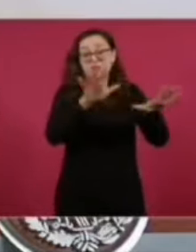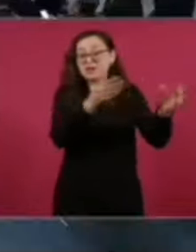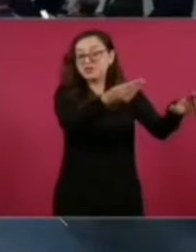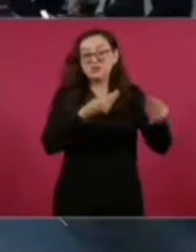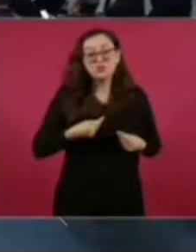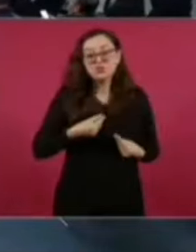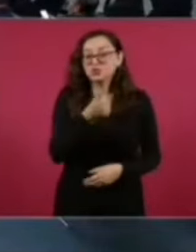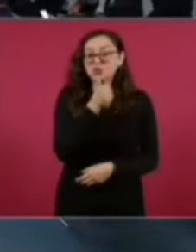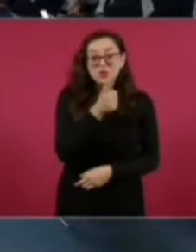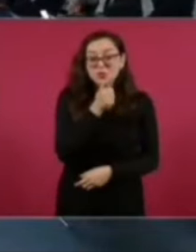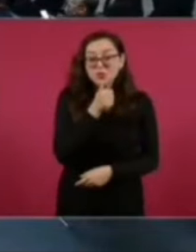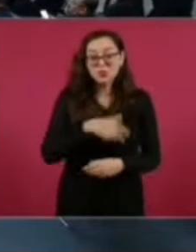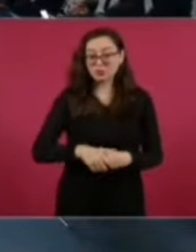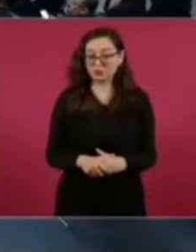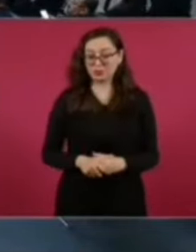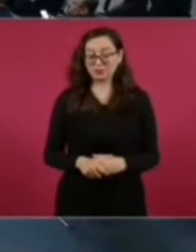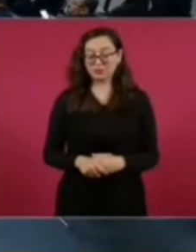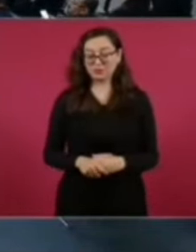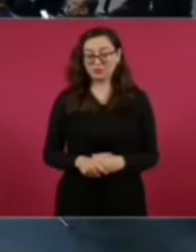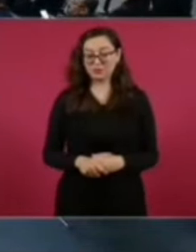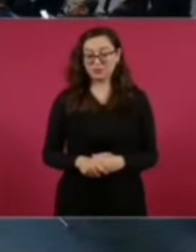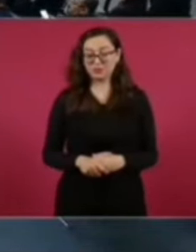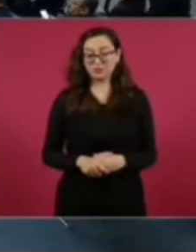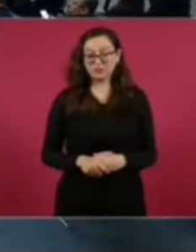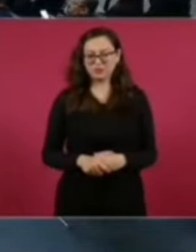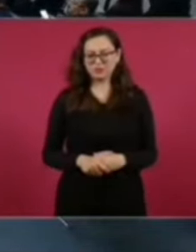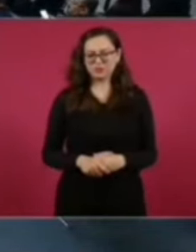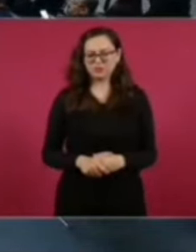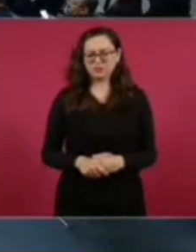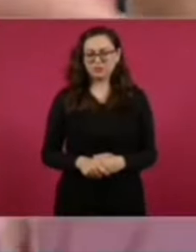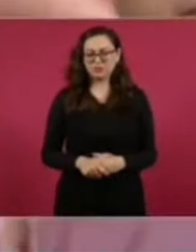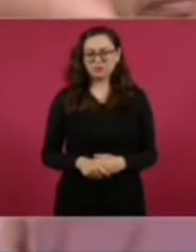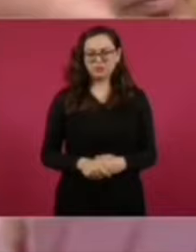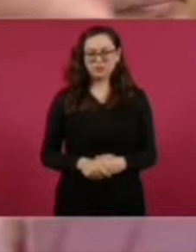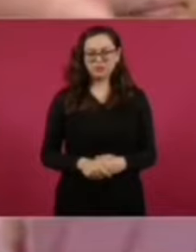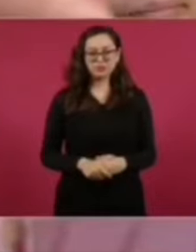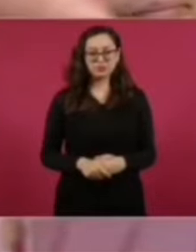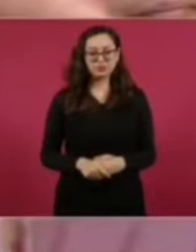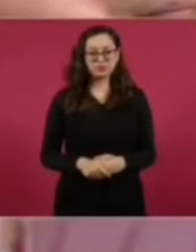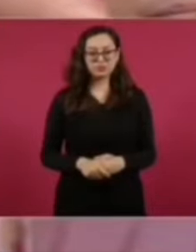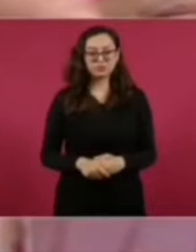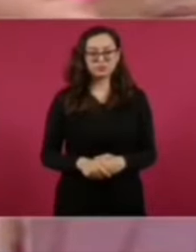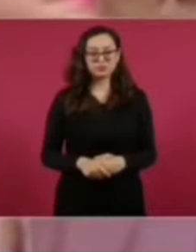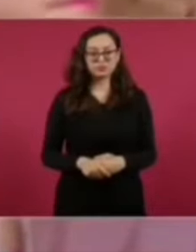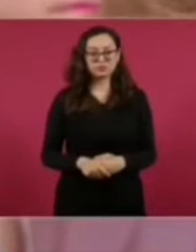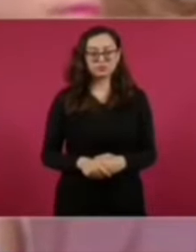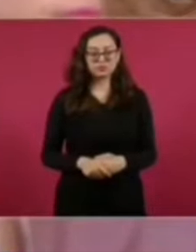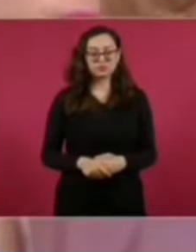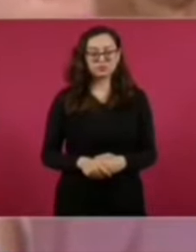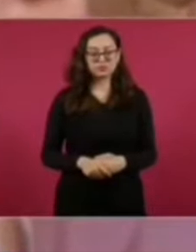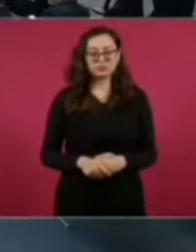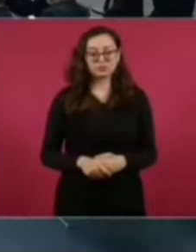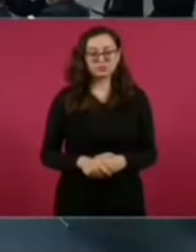¿Ustedes solicitaron a las autoridades estadounidenses saber la calidad que actualmente tiene Ovidio Guzmán? Sí,